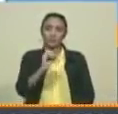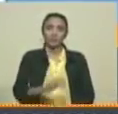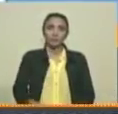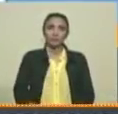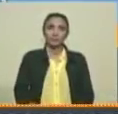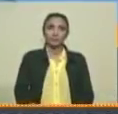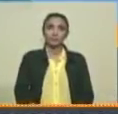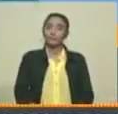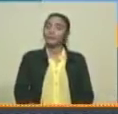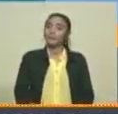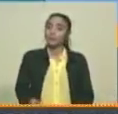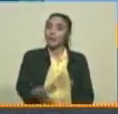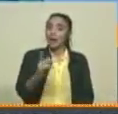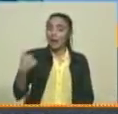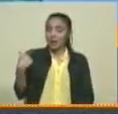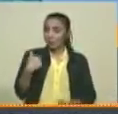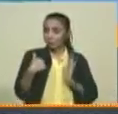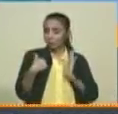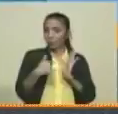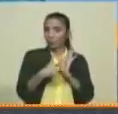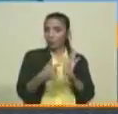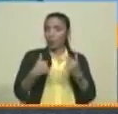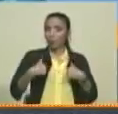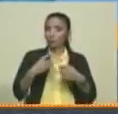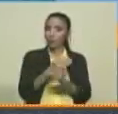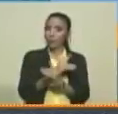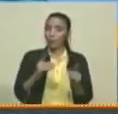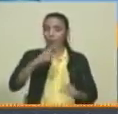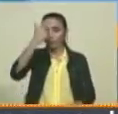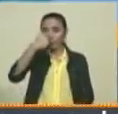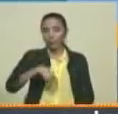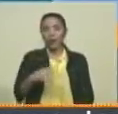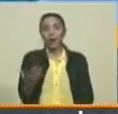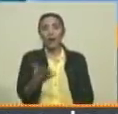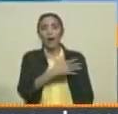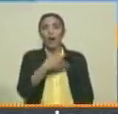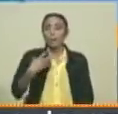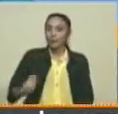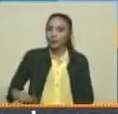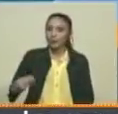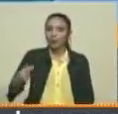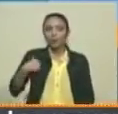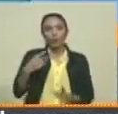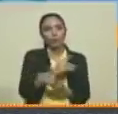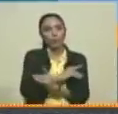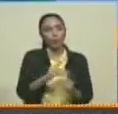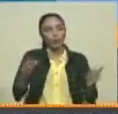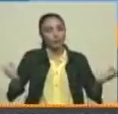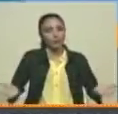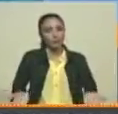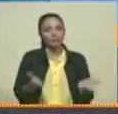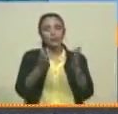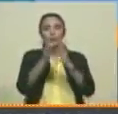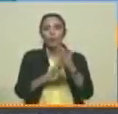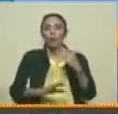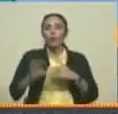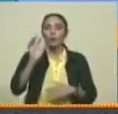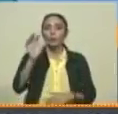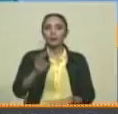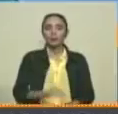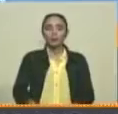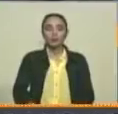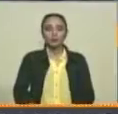puede hacer un presidente demócrata. Y yo soy el presidente más demócrata de todo el continente